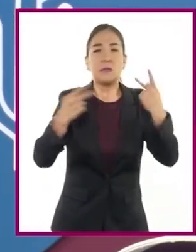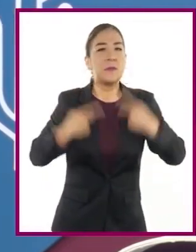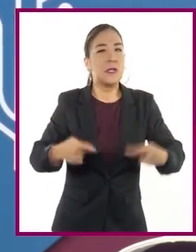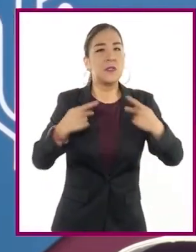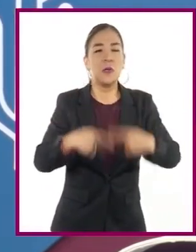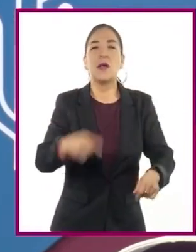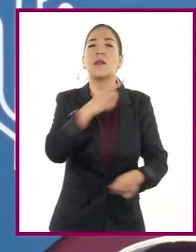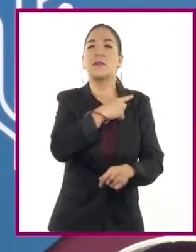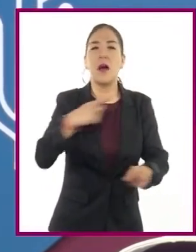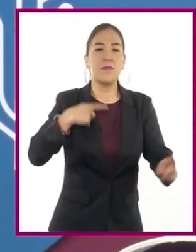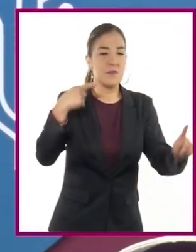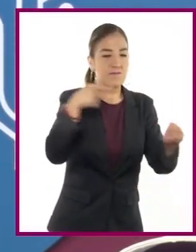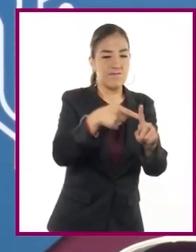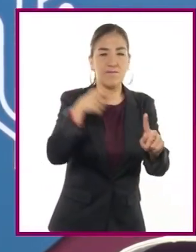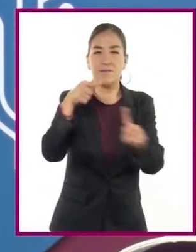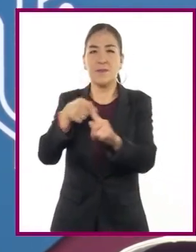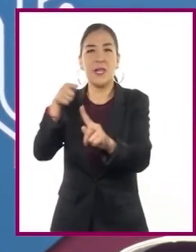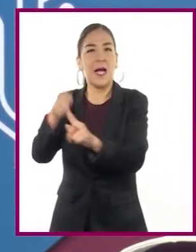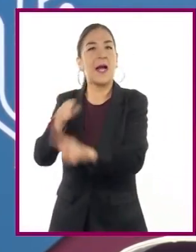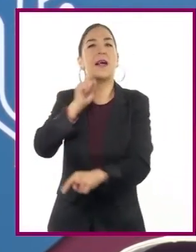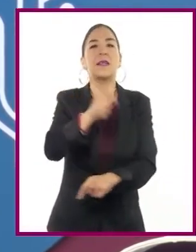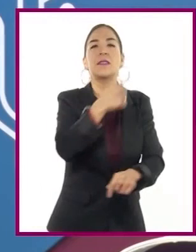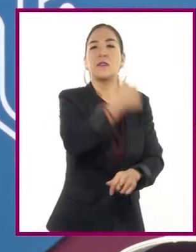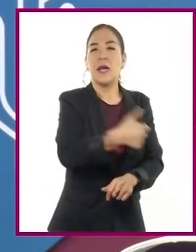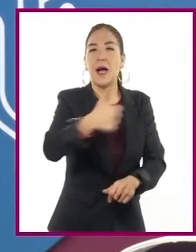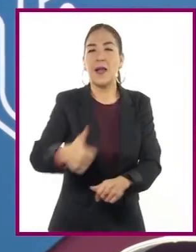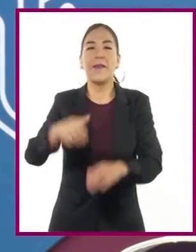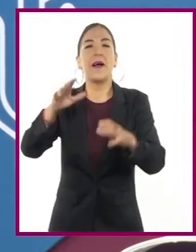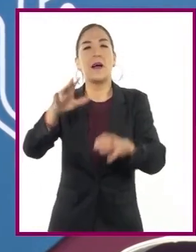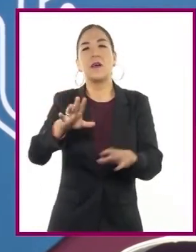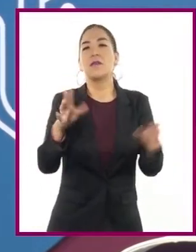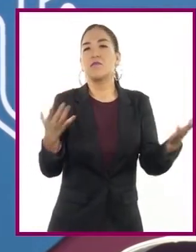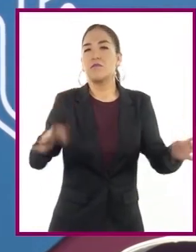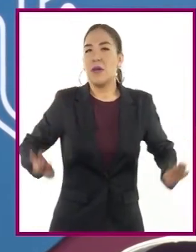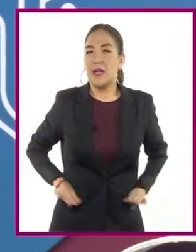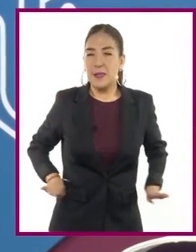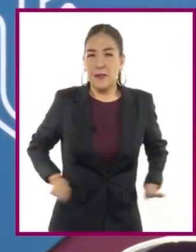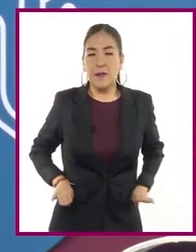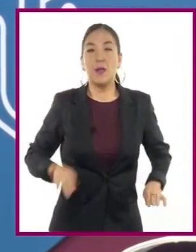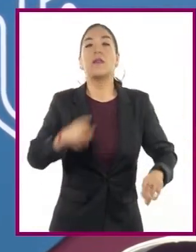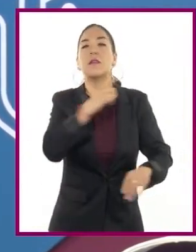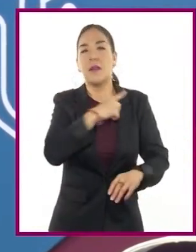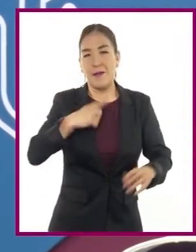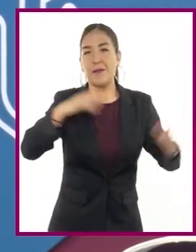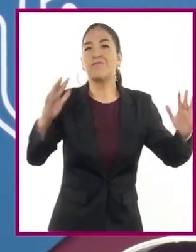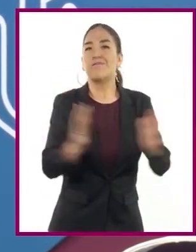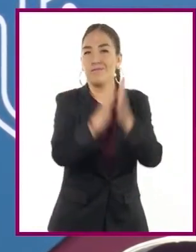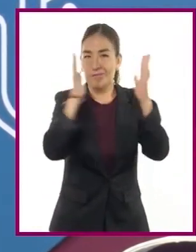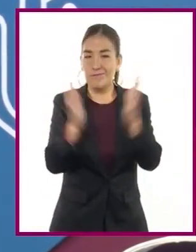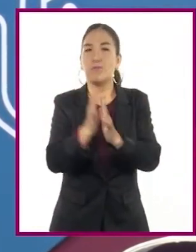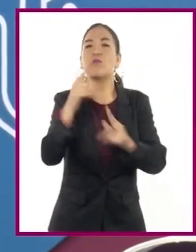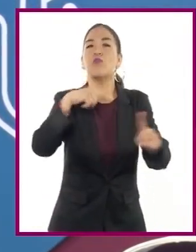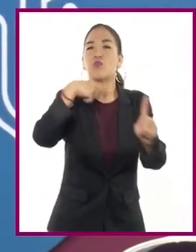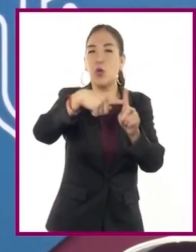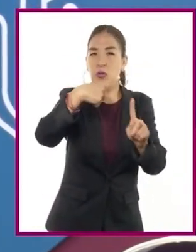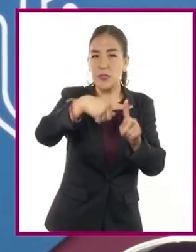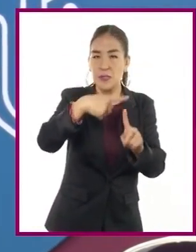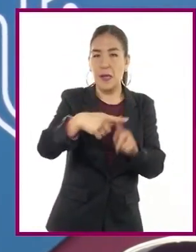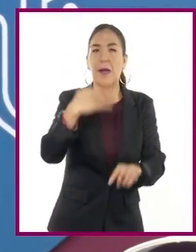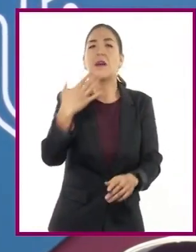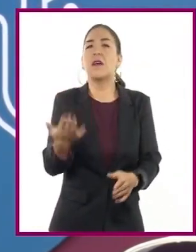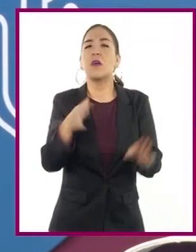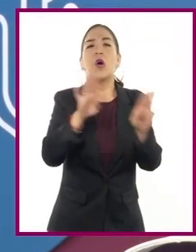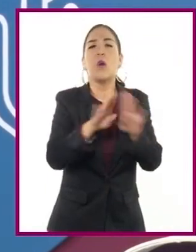apegarnos a cada uno de los aspectos que la conforman y participar activamente en ella mediante acciones